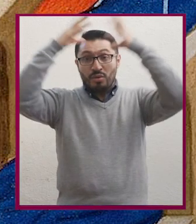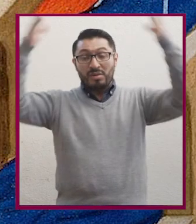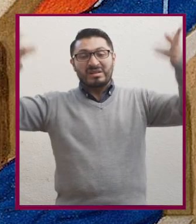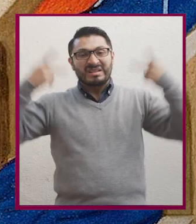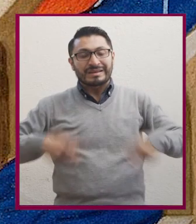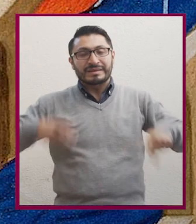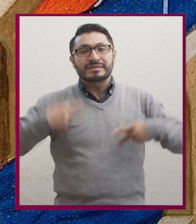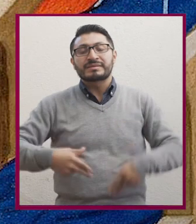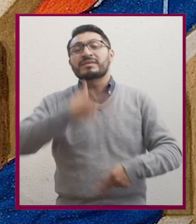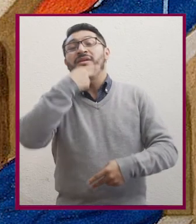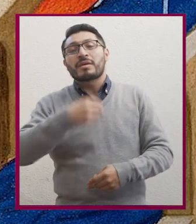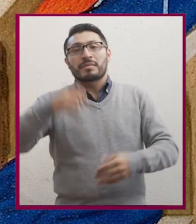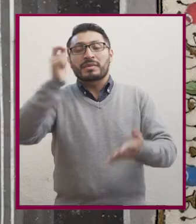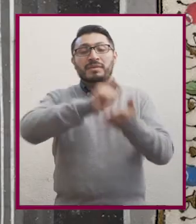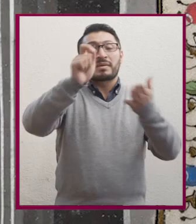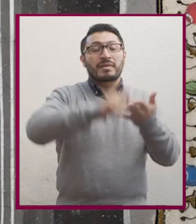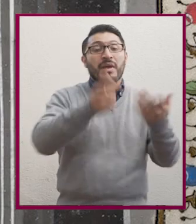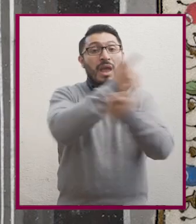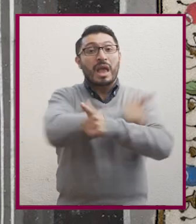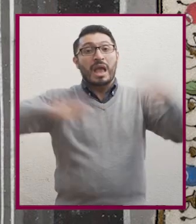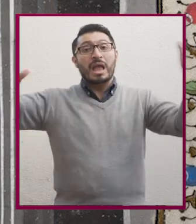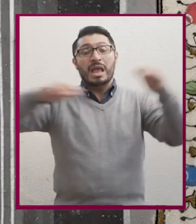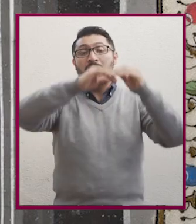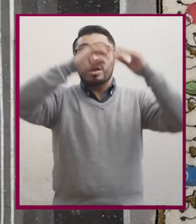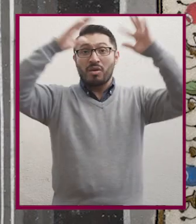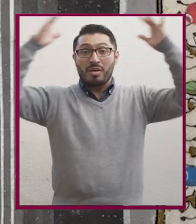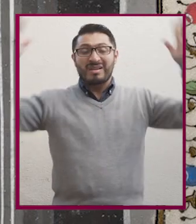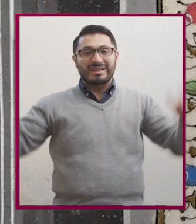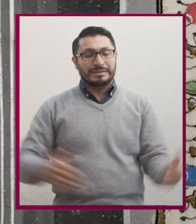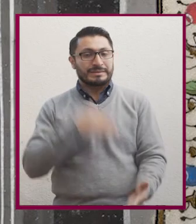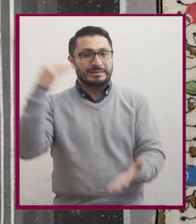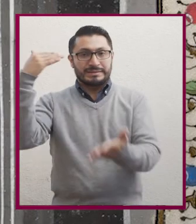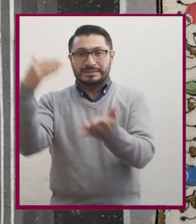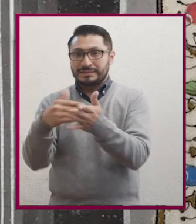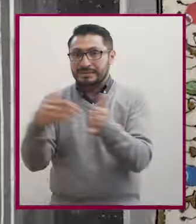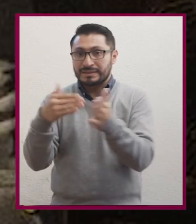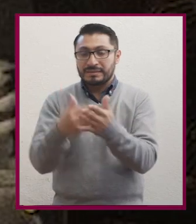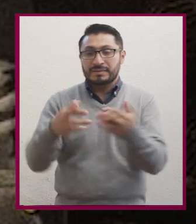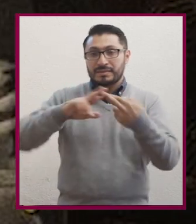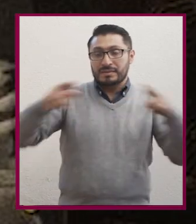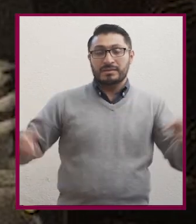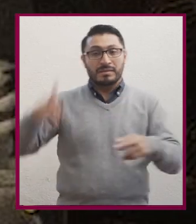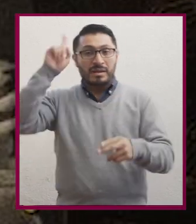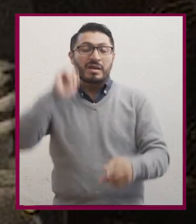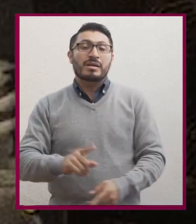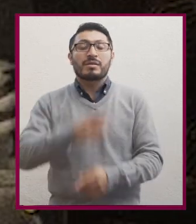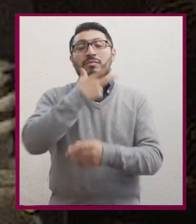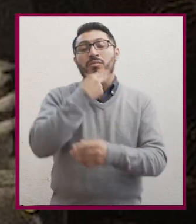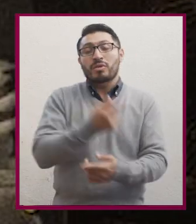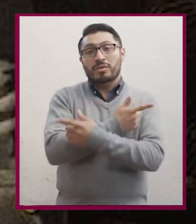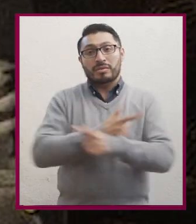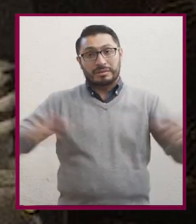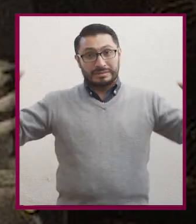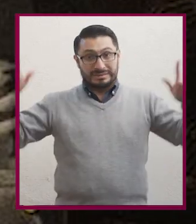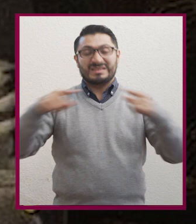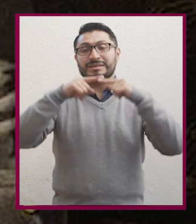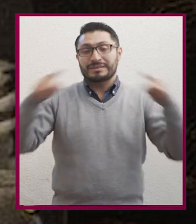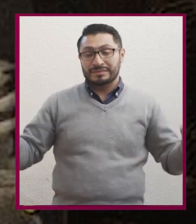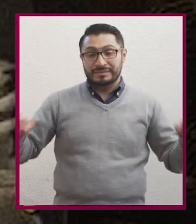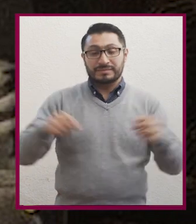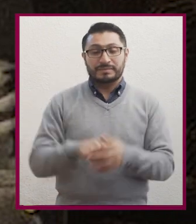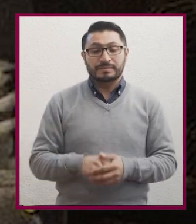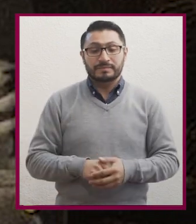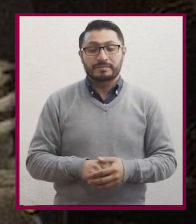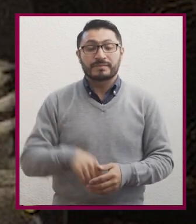sobre la libertad y la igualdad ponían su límite en relación con la libertad femenina. Para Jean-Jacques Rousseau era por su propio bien que